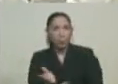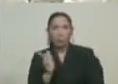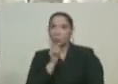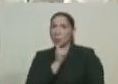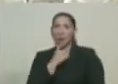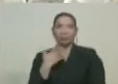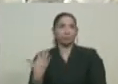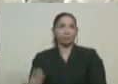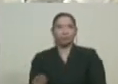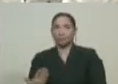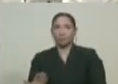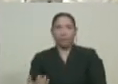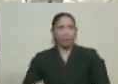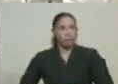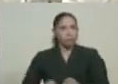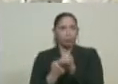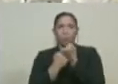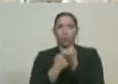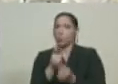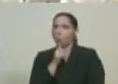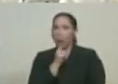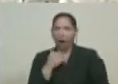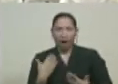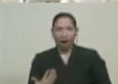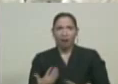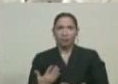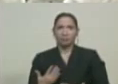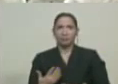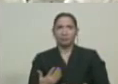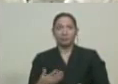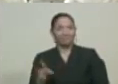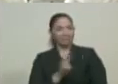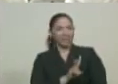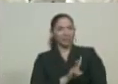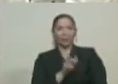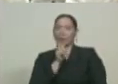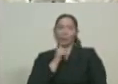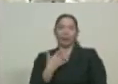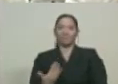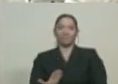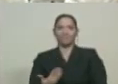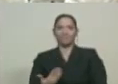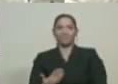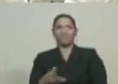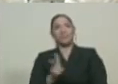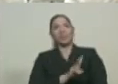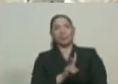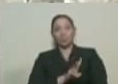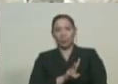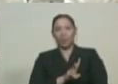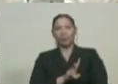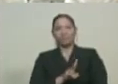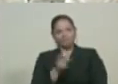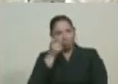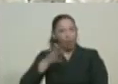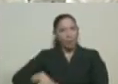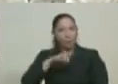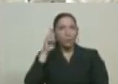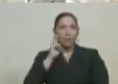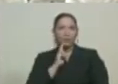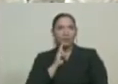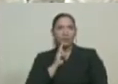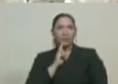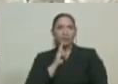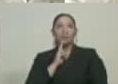ningún tipo de respaldo, más allá de sus amenazas. Bueno, en Venezuela no, porque en Venezuela el pueblo es bolivariano. Y con Bolívar